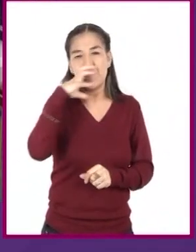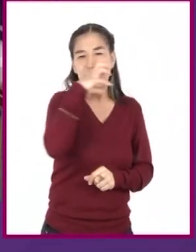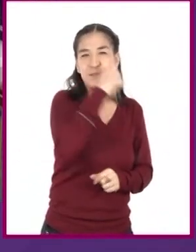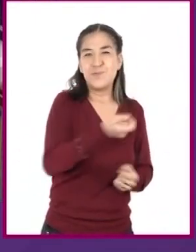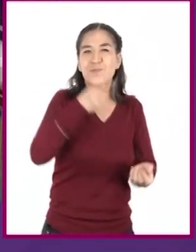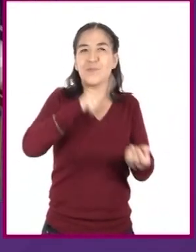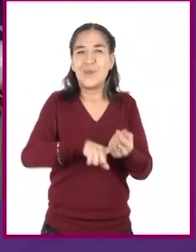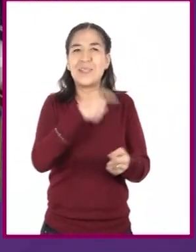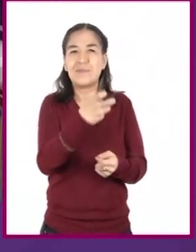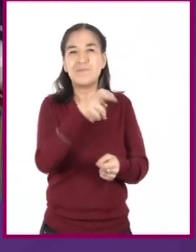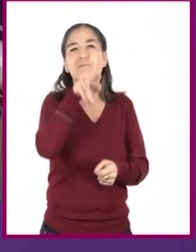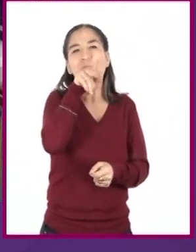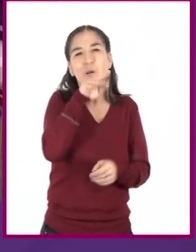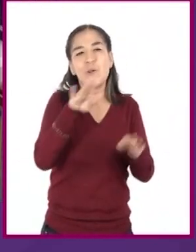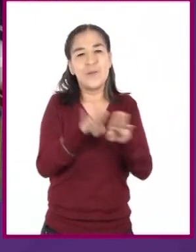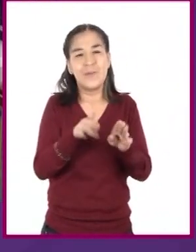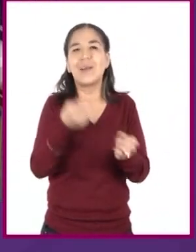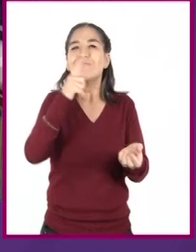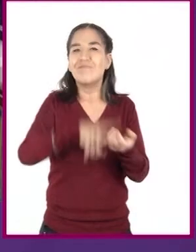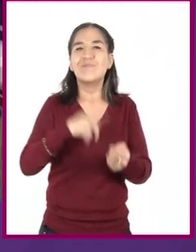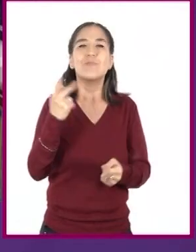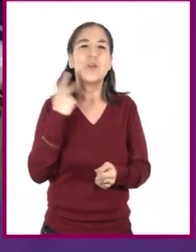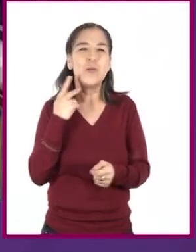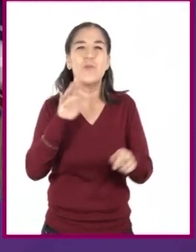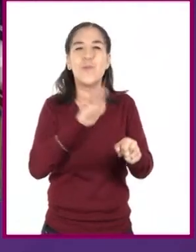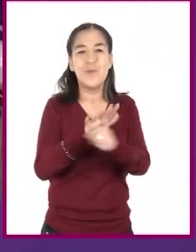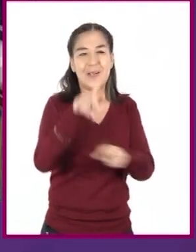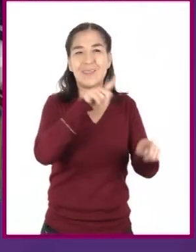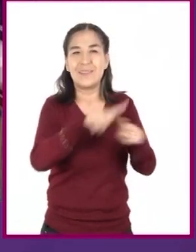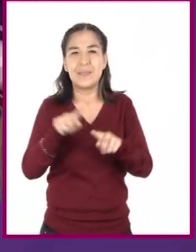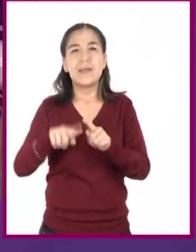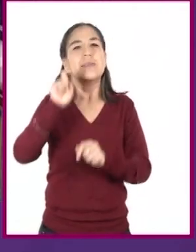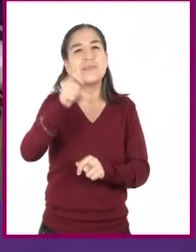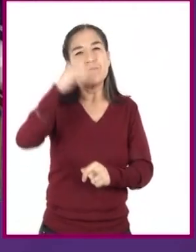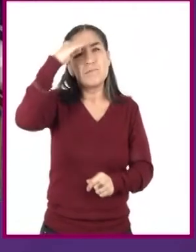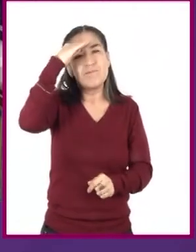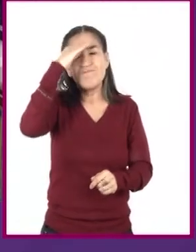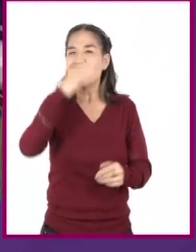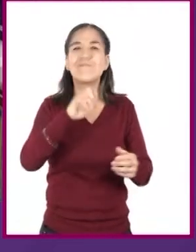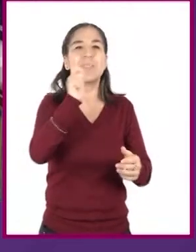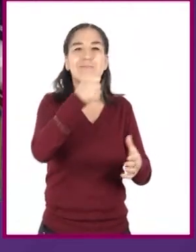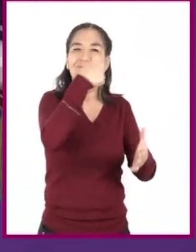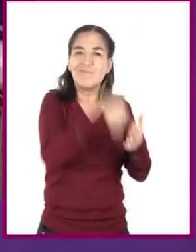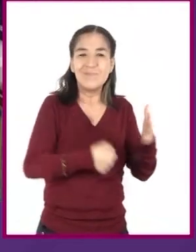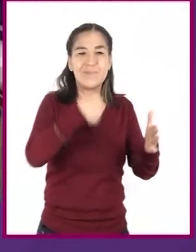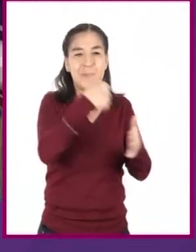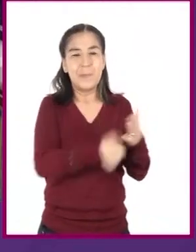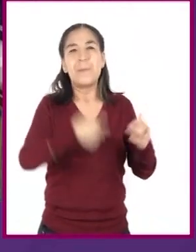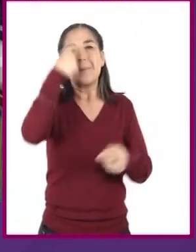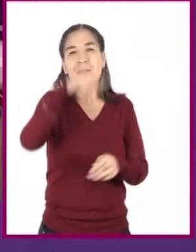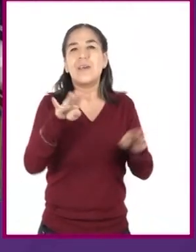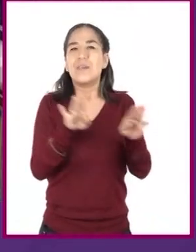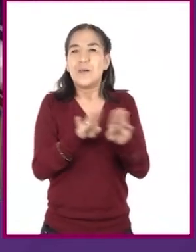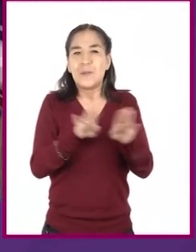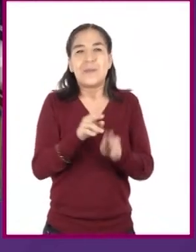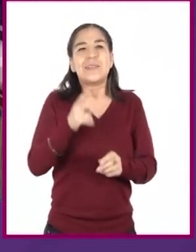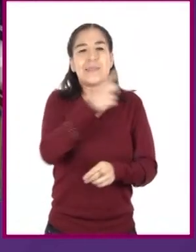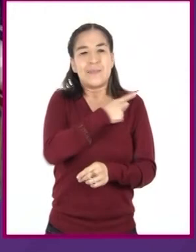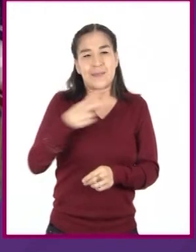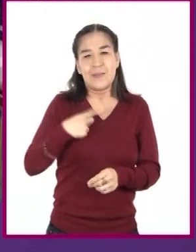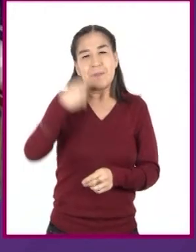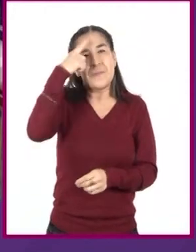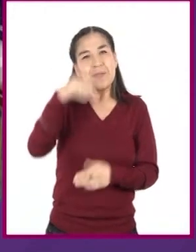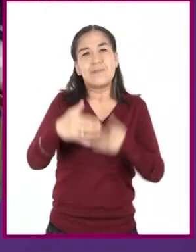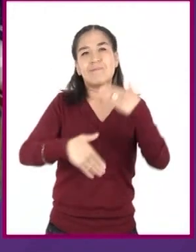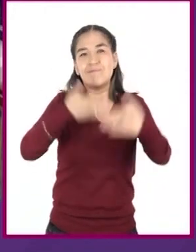nuestras preocupaciones como en algunas políticas públicas, empezamos a insistir en las maneras en las que debíamos